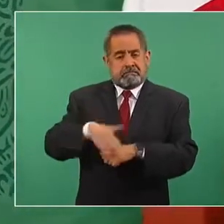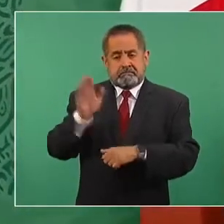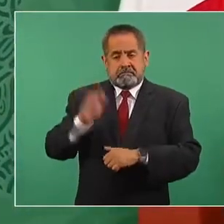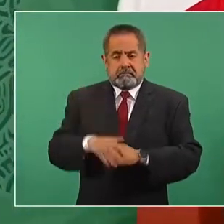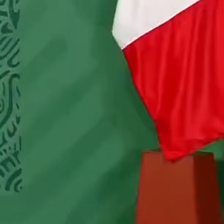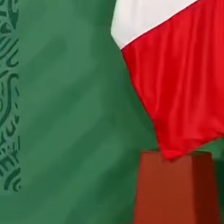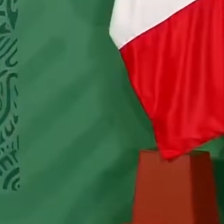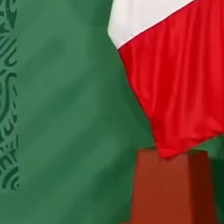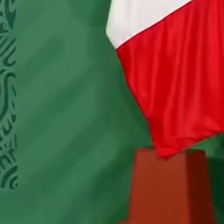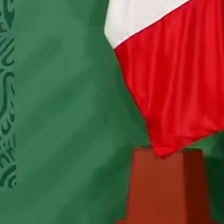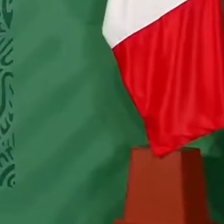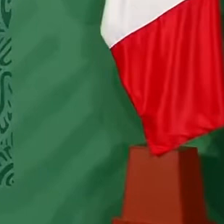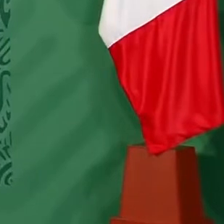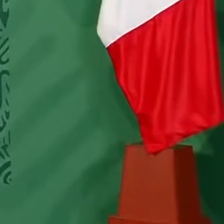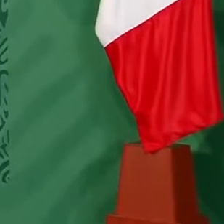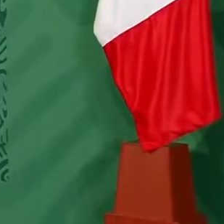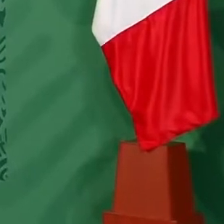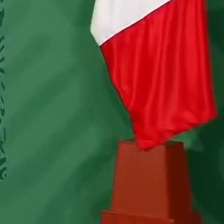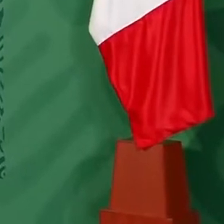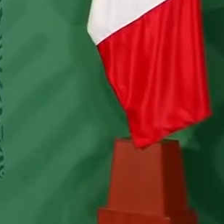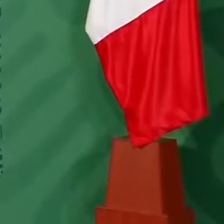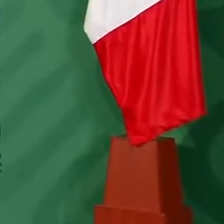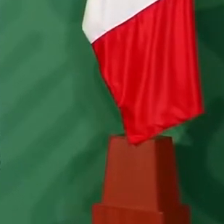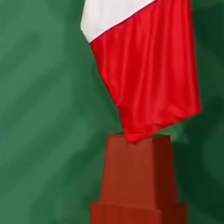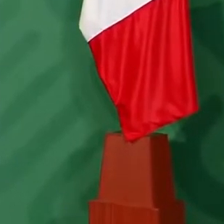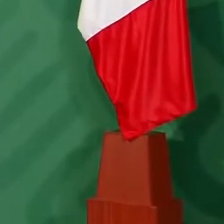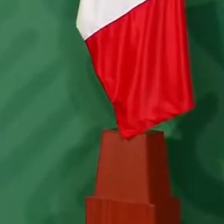de un hogar